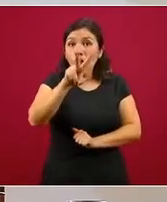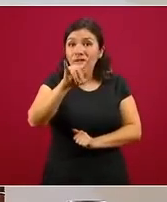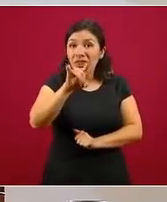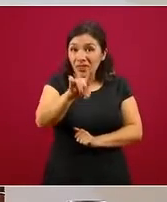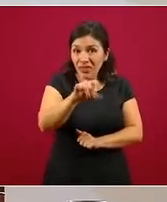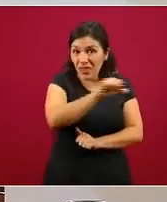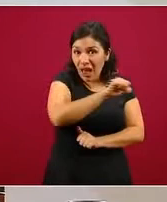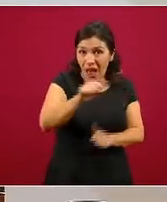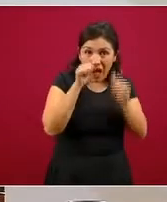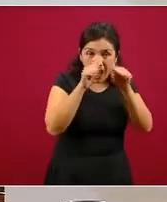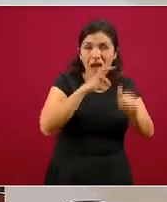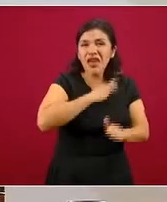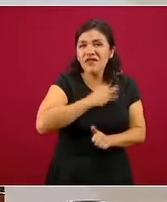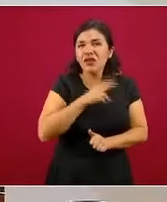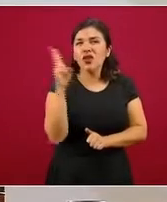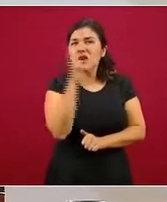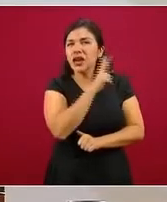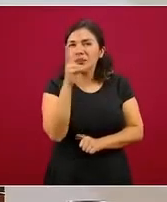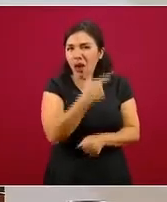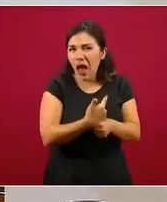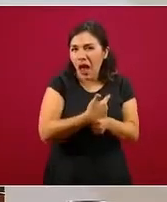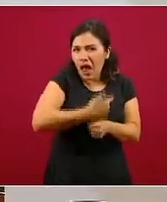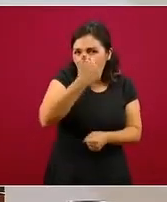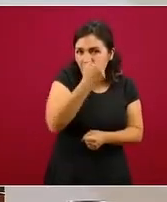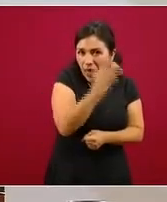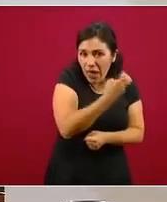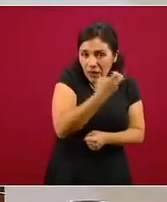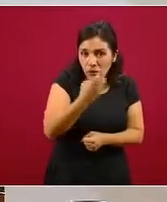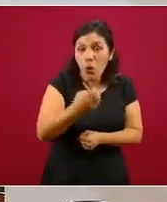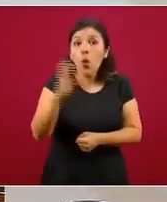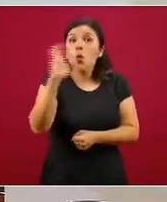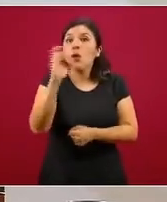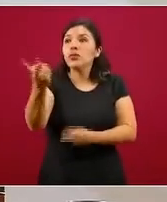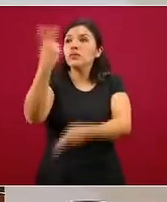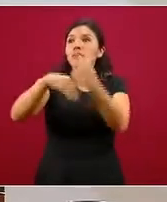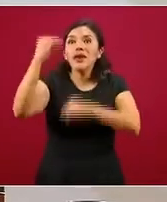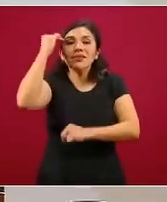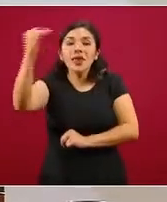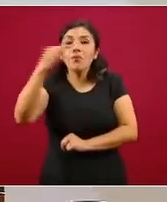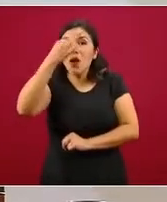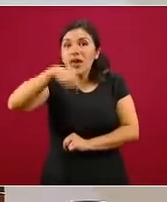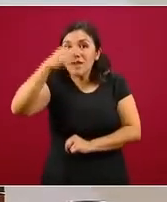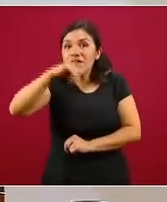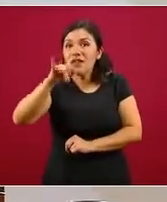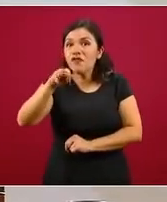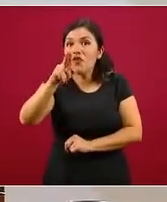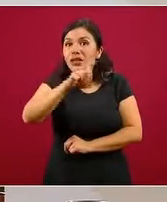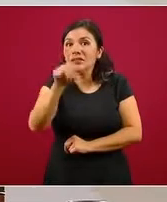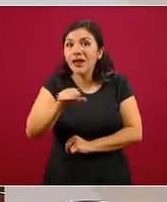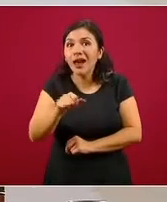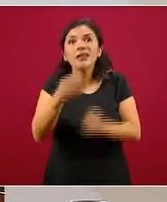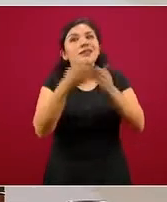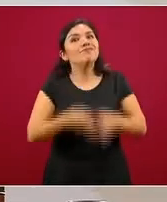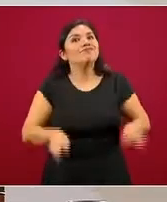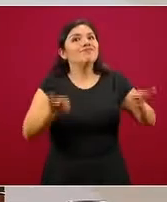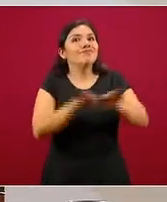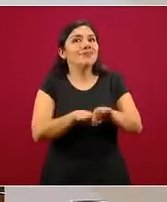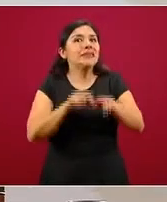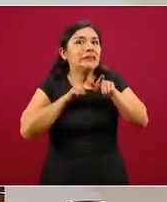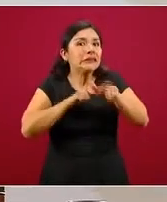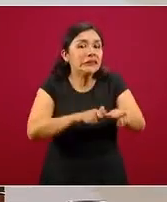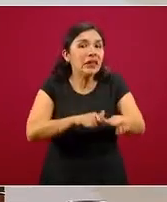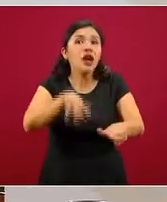atención de infección respiratoria aguda grave, cuando viene la temporada de influenza, y es fundamental no desmantelar